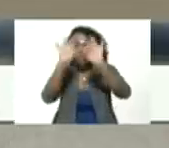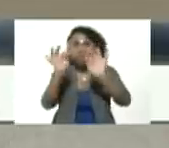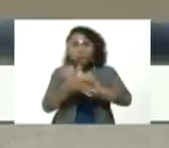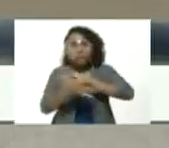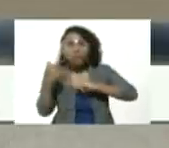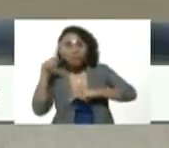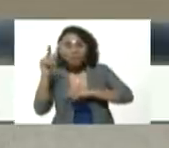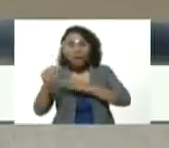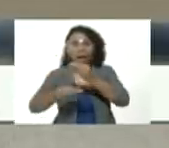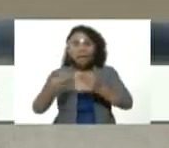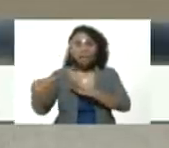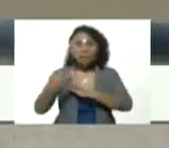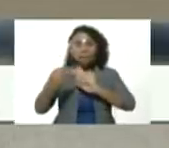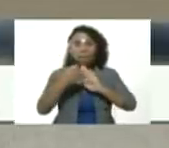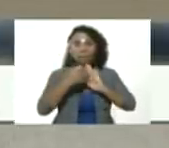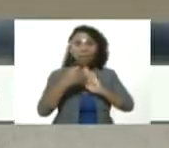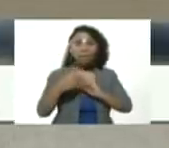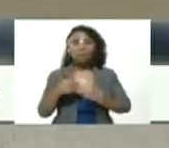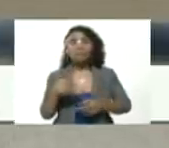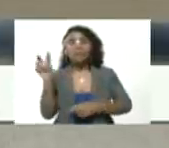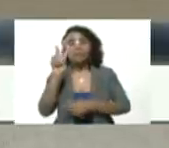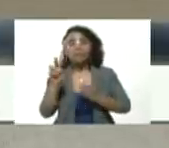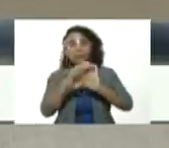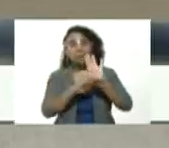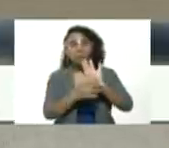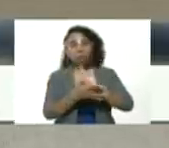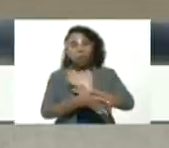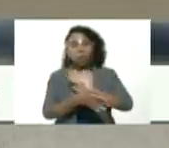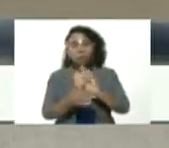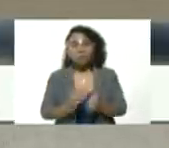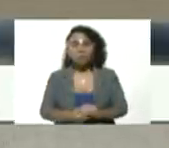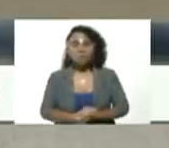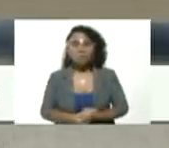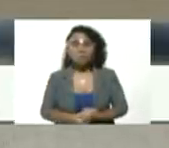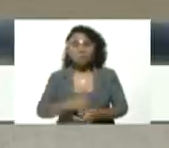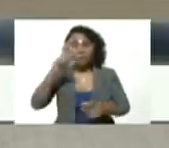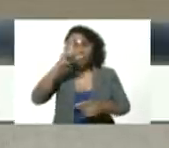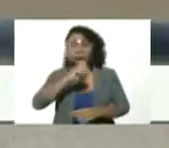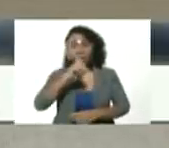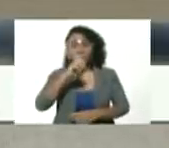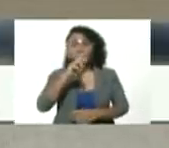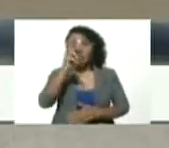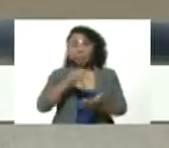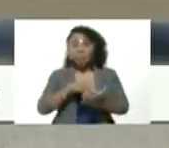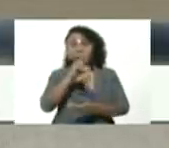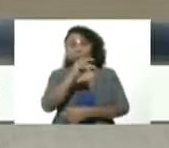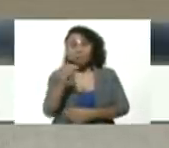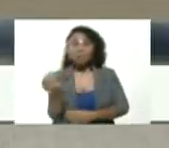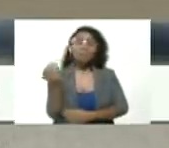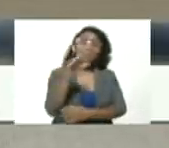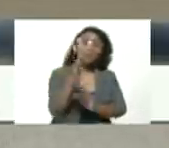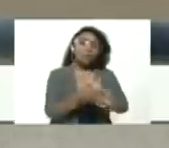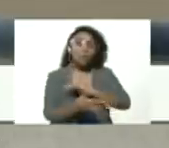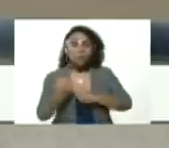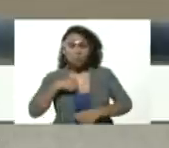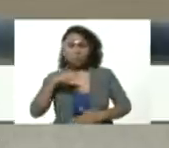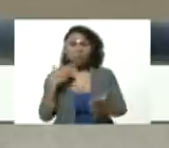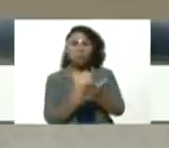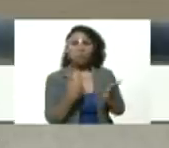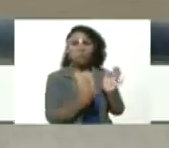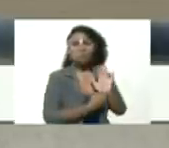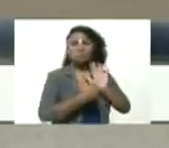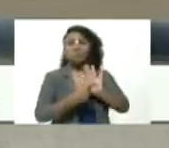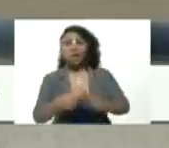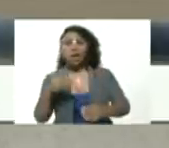coercitivas unilaterales. Bueno, en el año 2020, además, nosotros demostramos ante la Corte